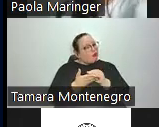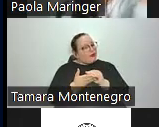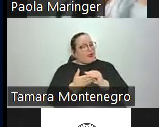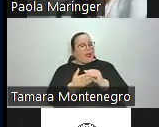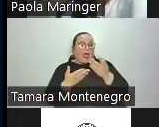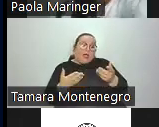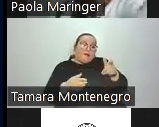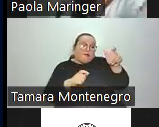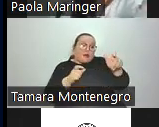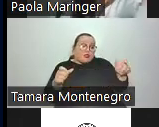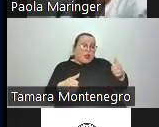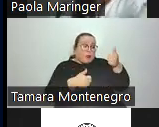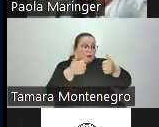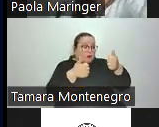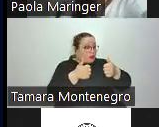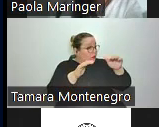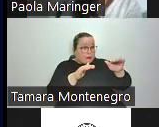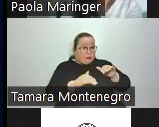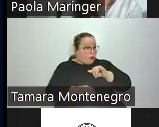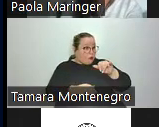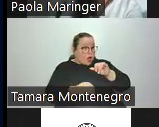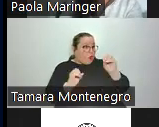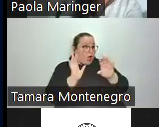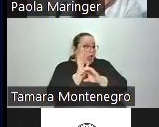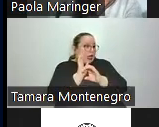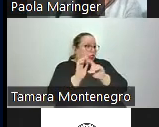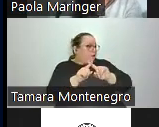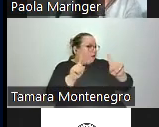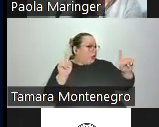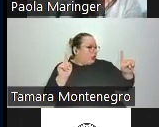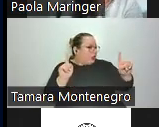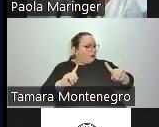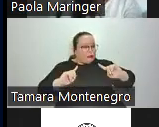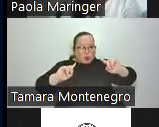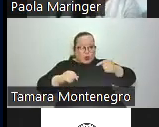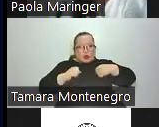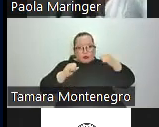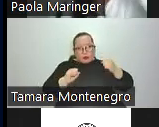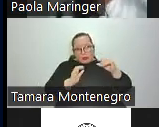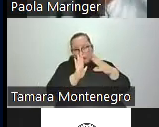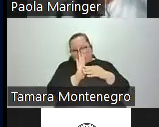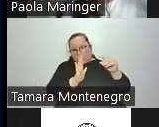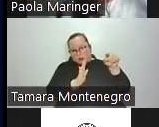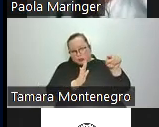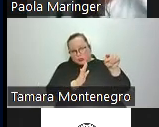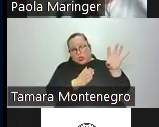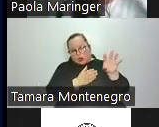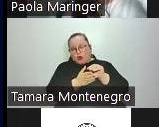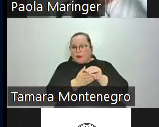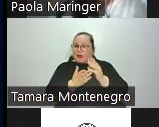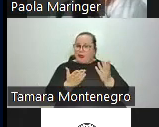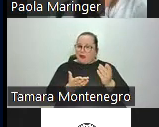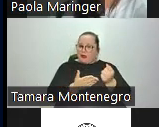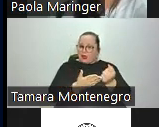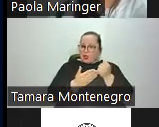una persona de nuestra profesión o a lo mejor de profesiones distintas, que podemos seguir, que podemos, queremos, en el